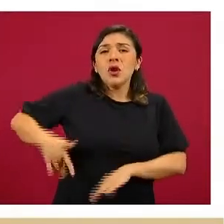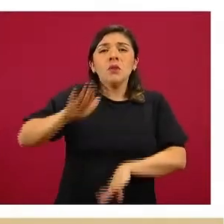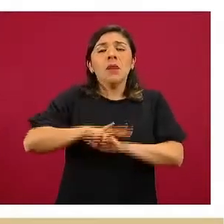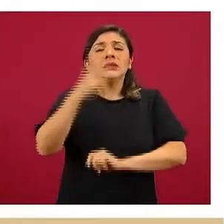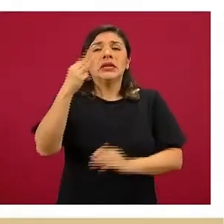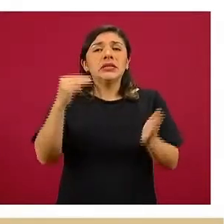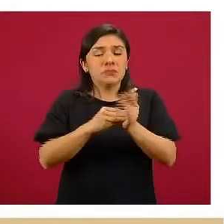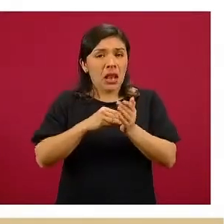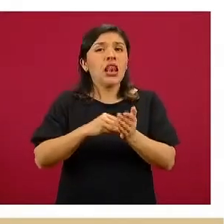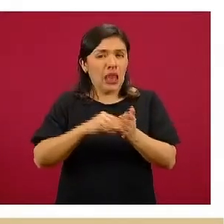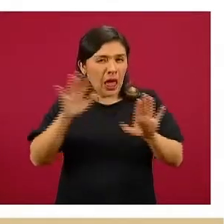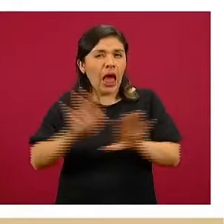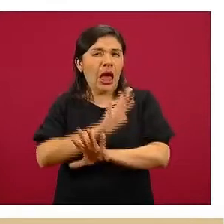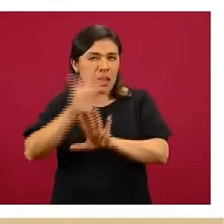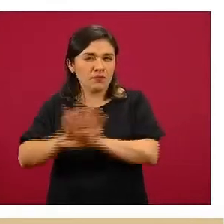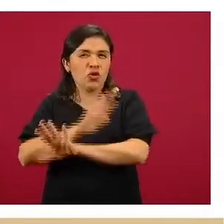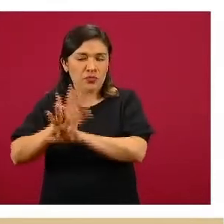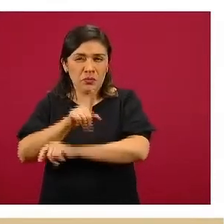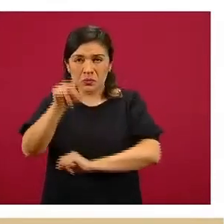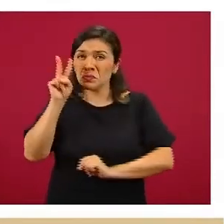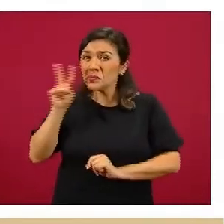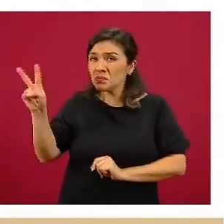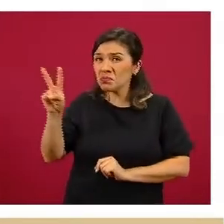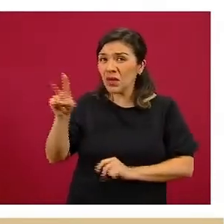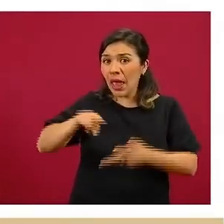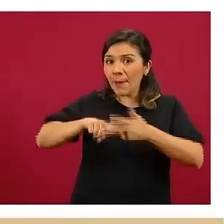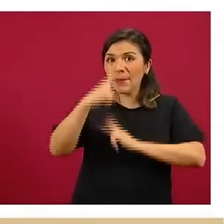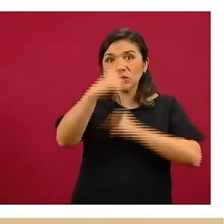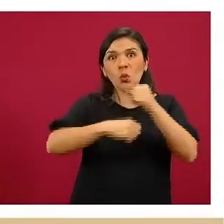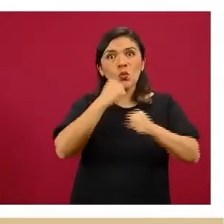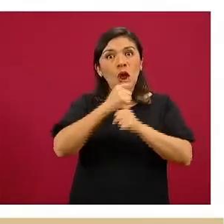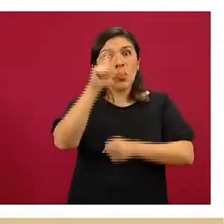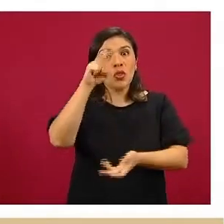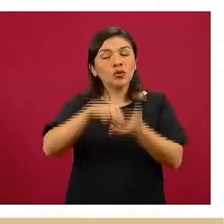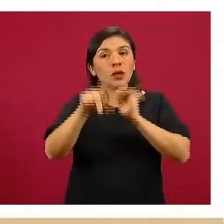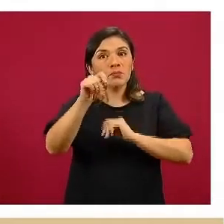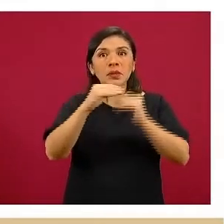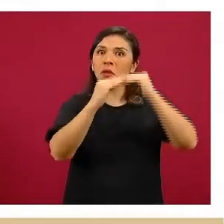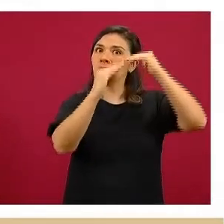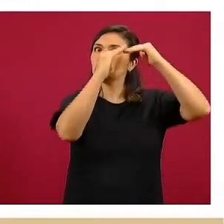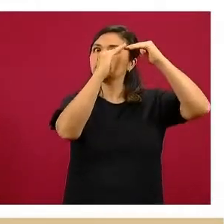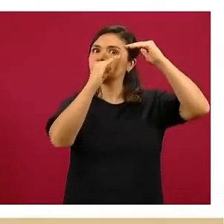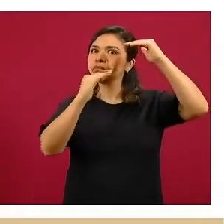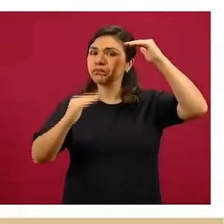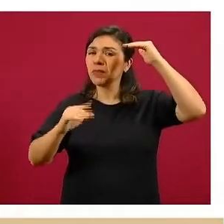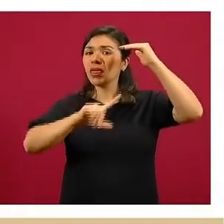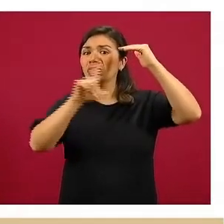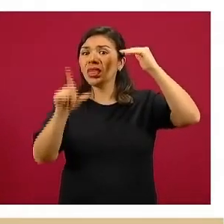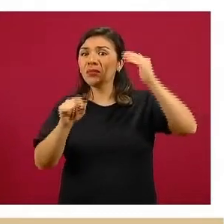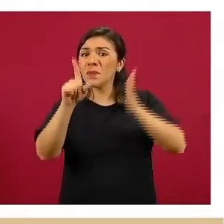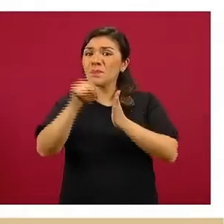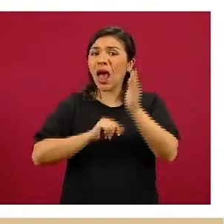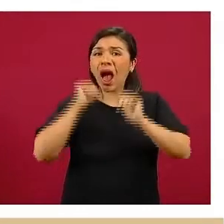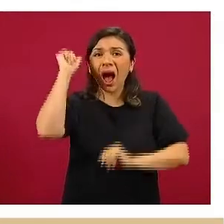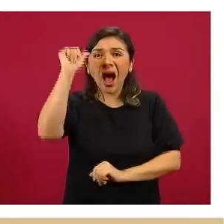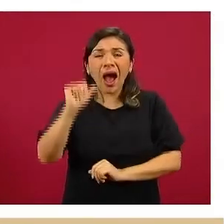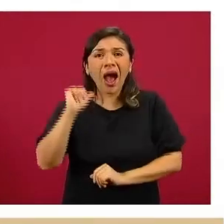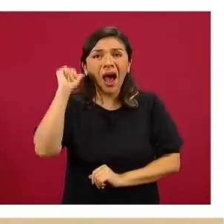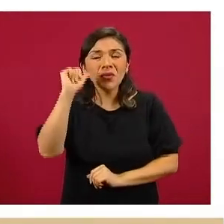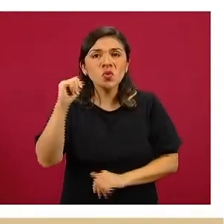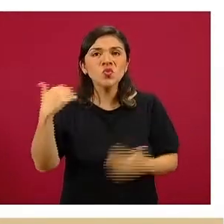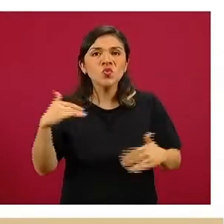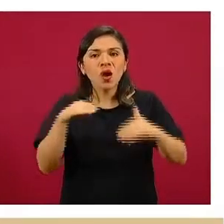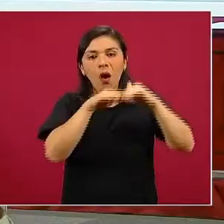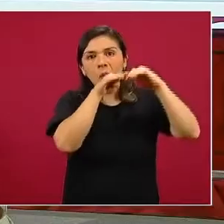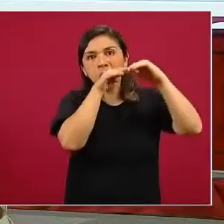3.000 trasplantes. Ustedes pueden ver cómo empezamos bien el año 2020 y para el mes de abril